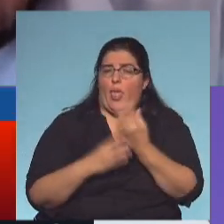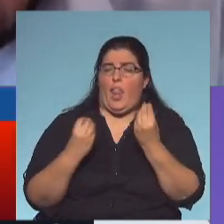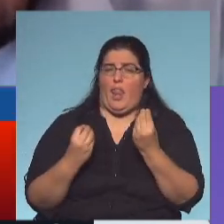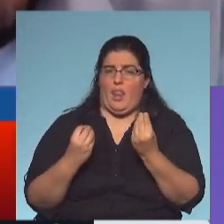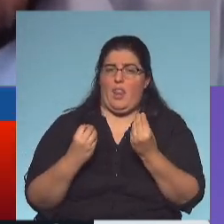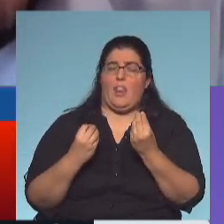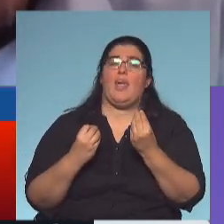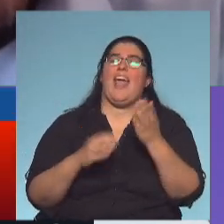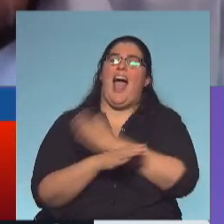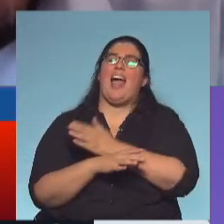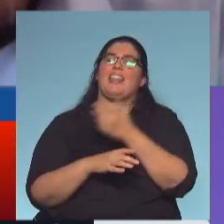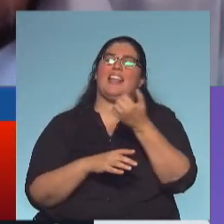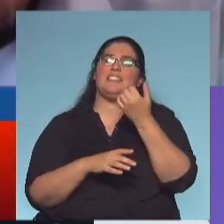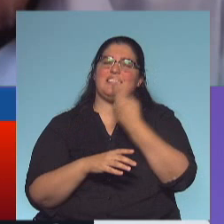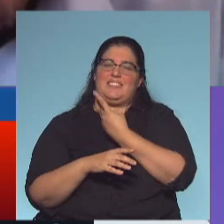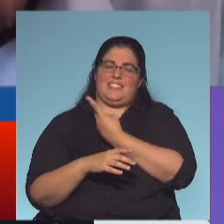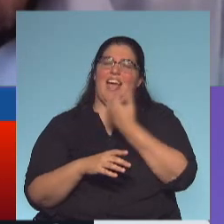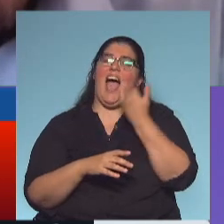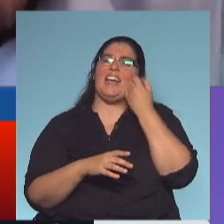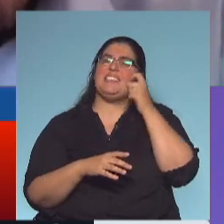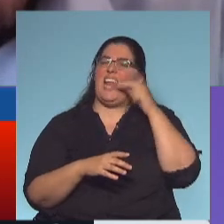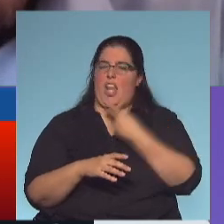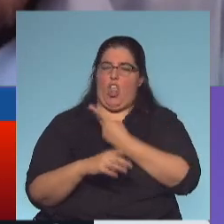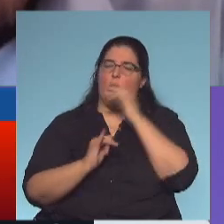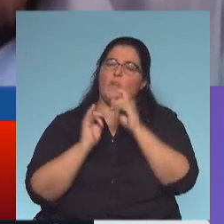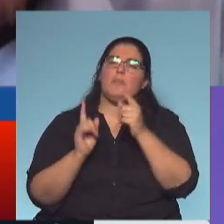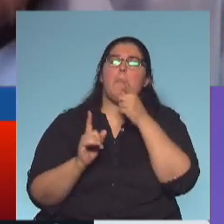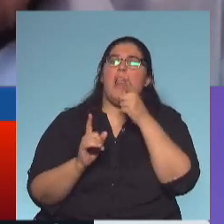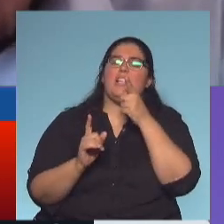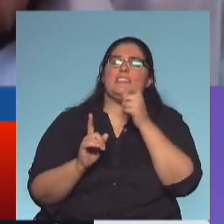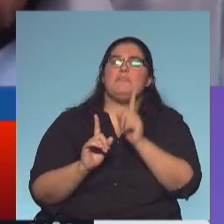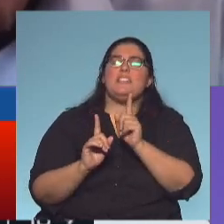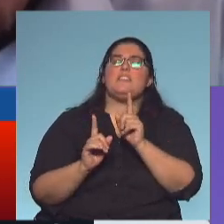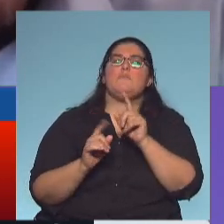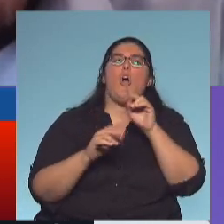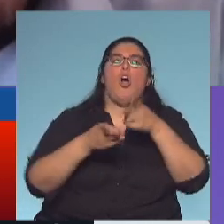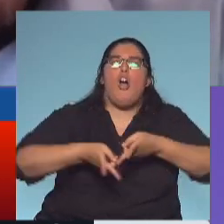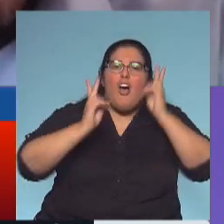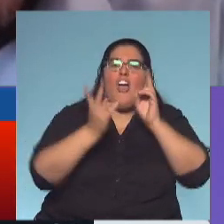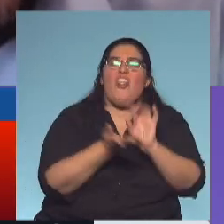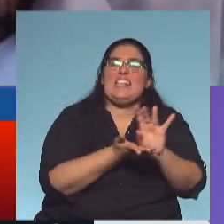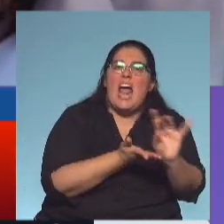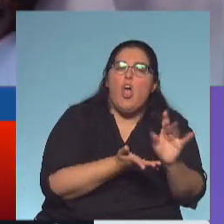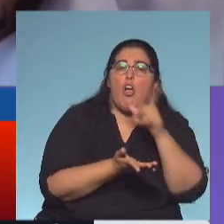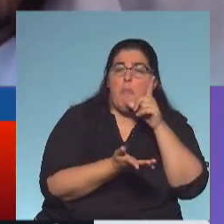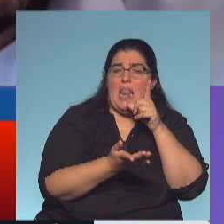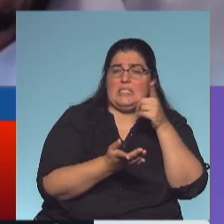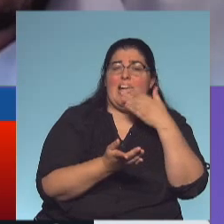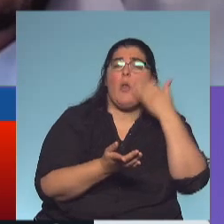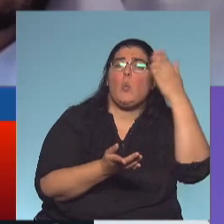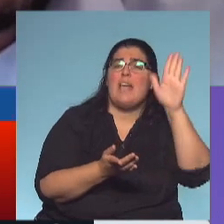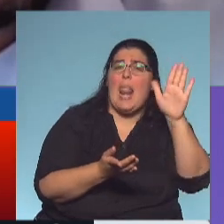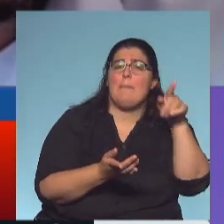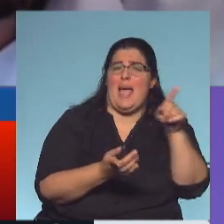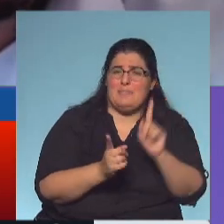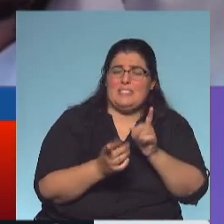Ayelén que pareciera haber encendido la mecha esta cuestión de los desalojos en Jerusalén y las manifestaciones